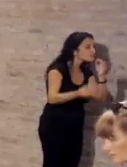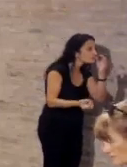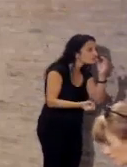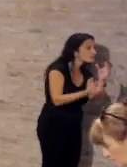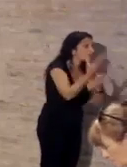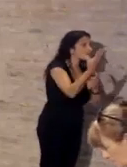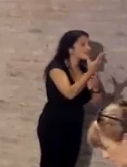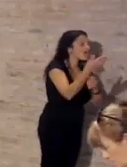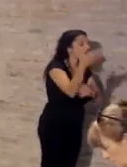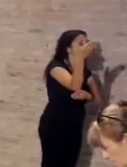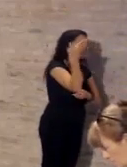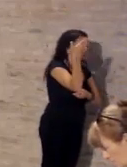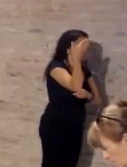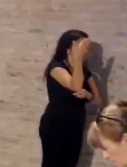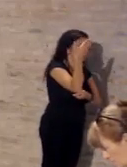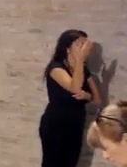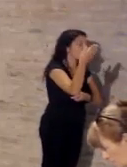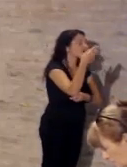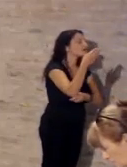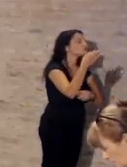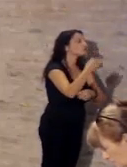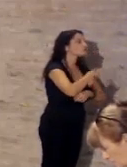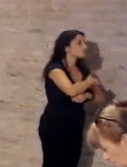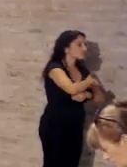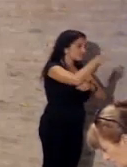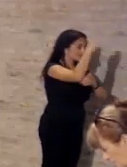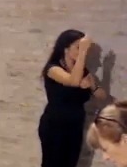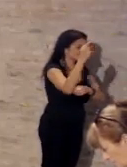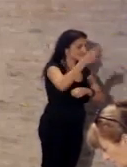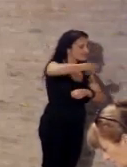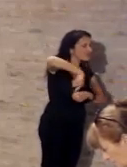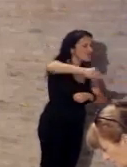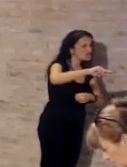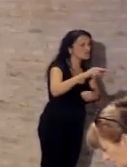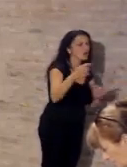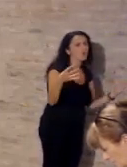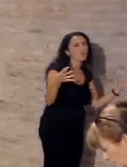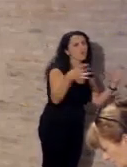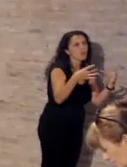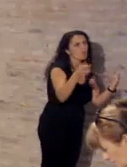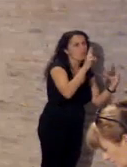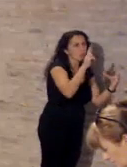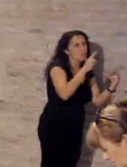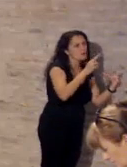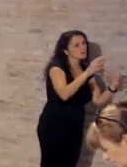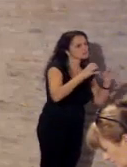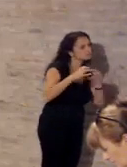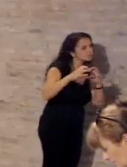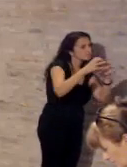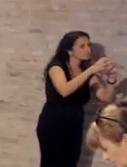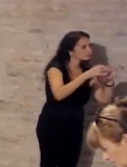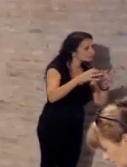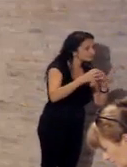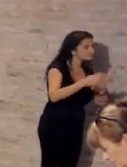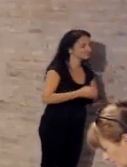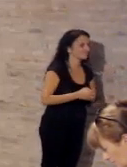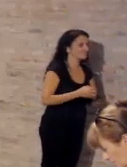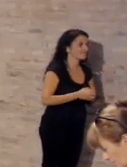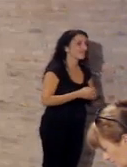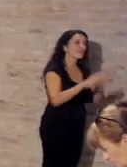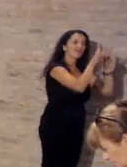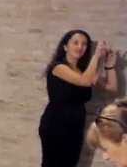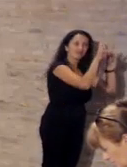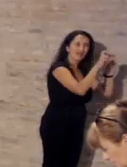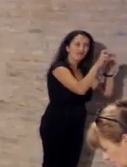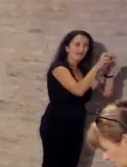asamblea del sol naciente un grupo de mujeres con discapacidad intelectual que se reúnen a discutir la relación